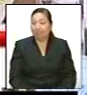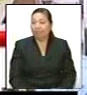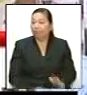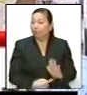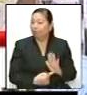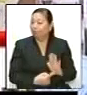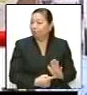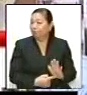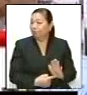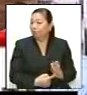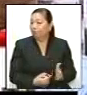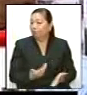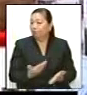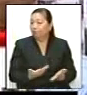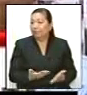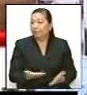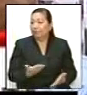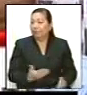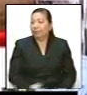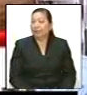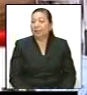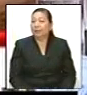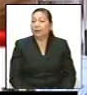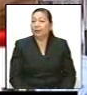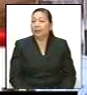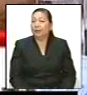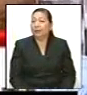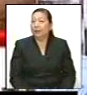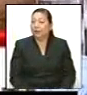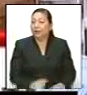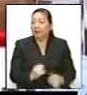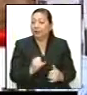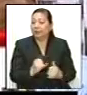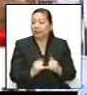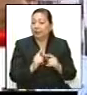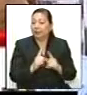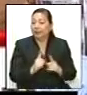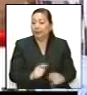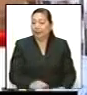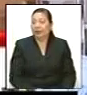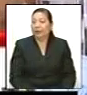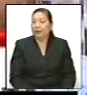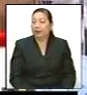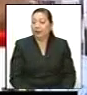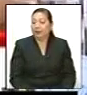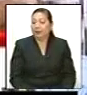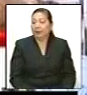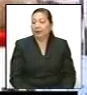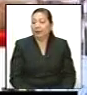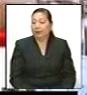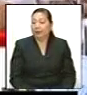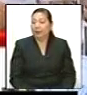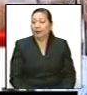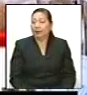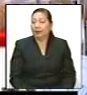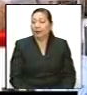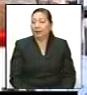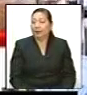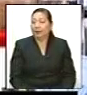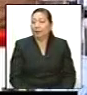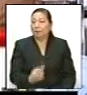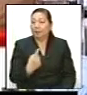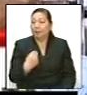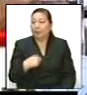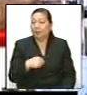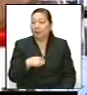aparentemente sin una solución. Y una última intervención, presidente, si me permite, directamente para